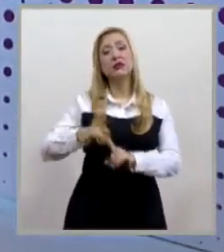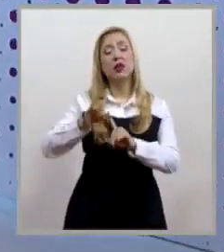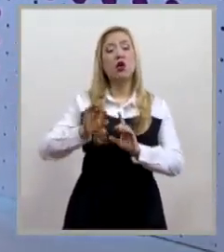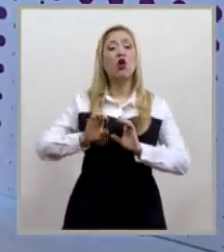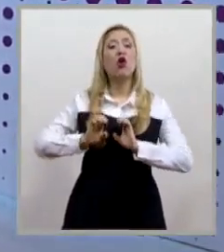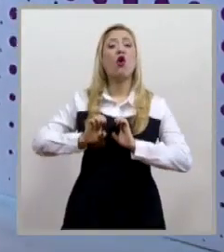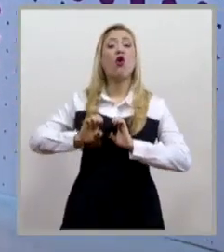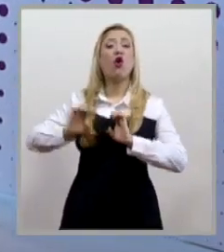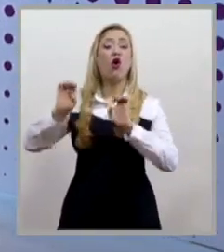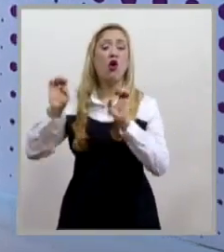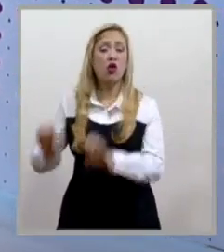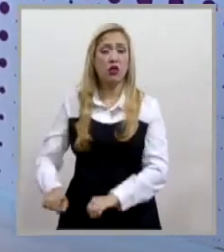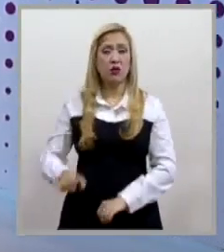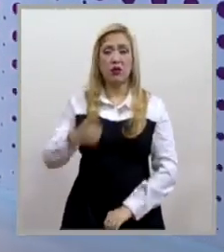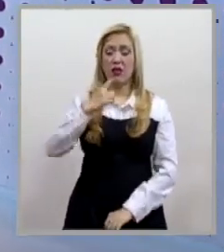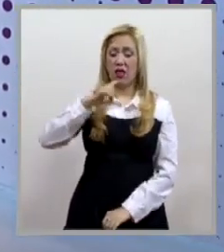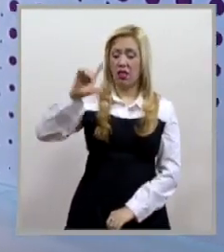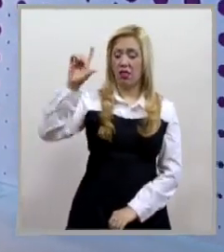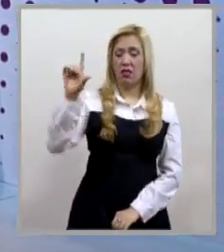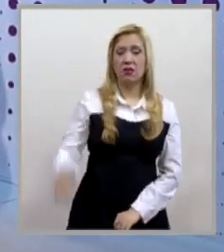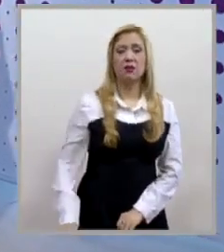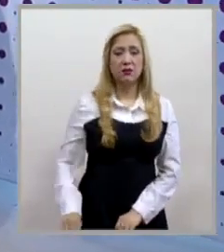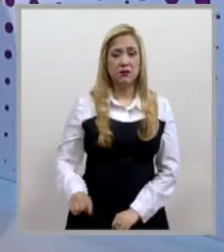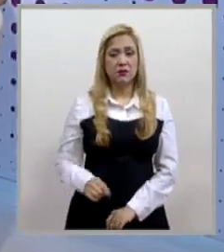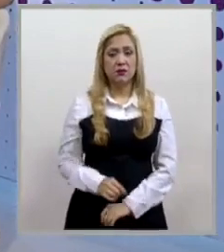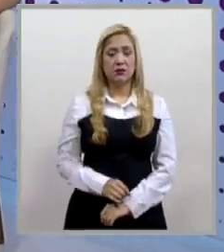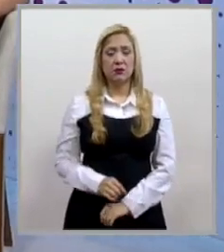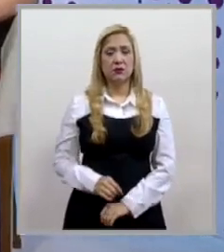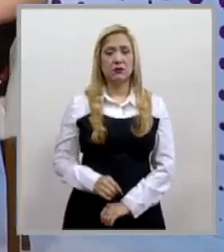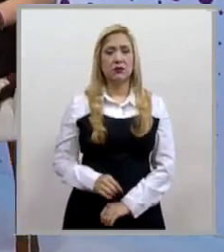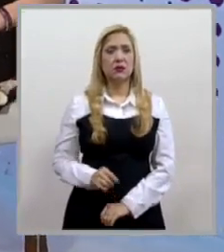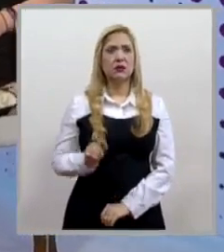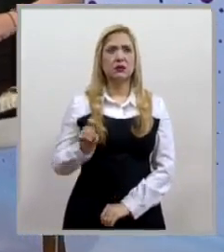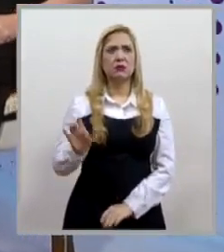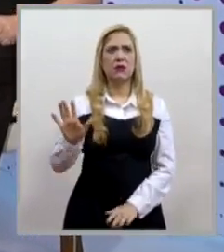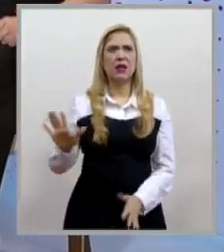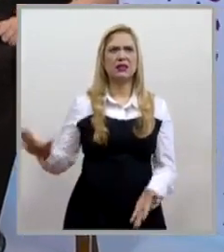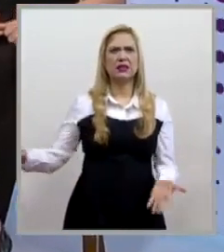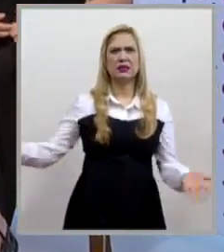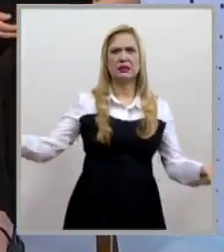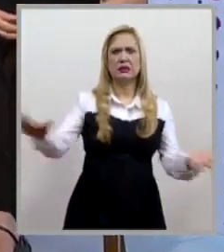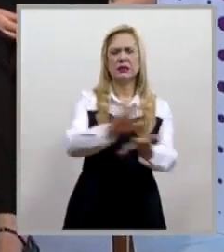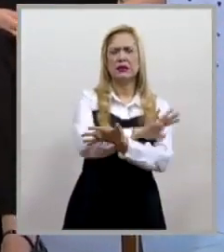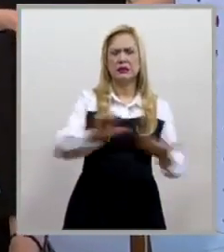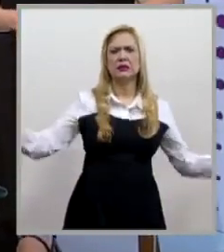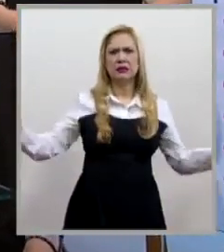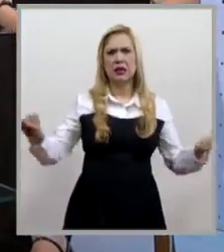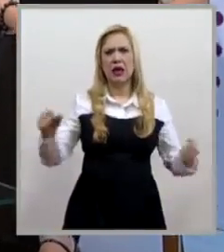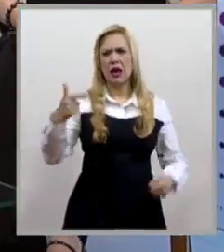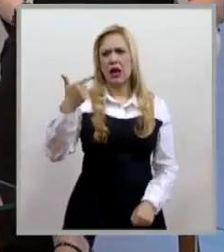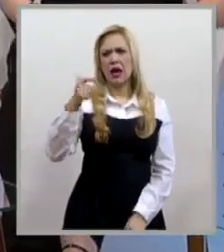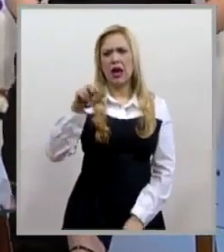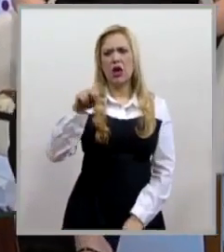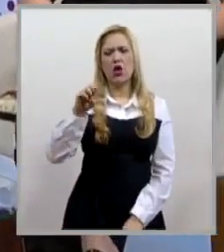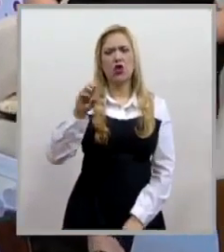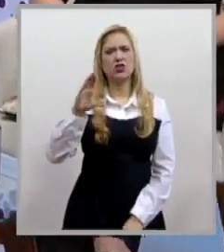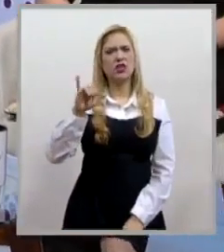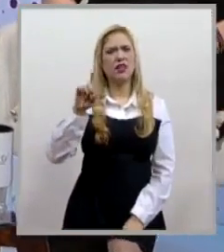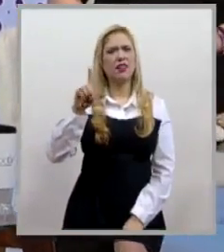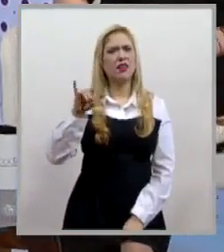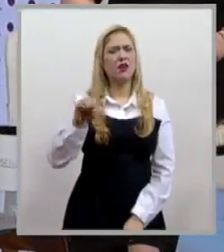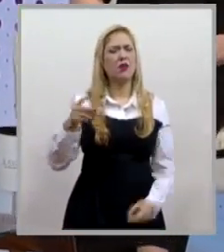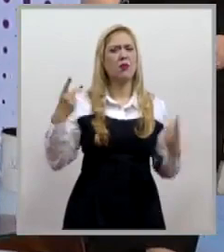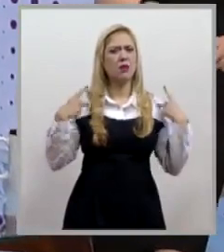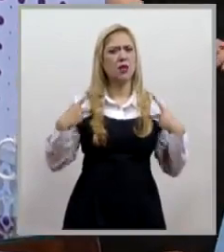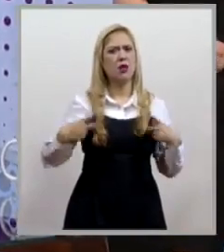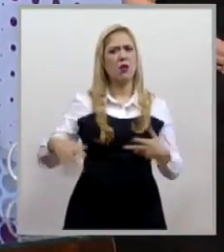misoginia, y lo equipara con un genocidio. Al traducirse al español, pareciera